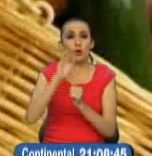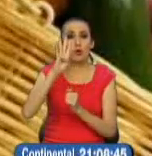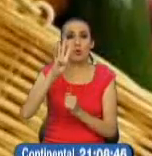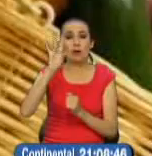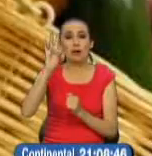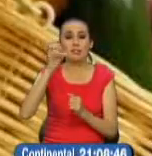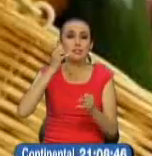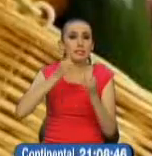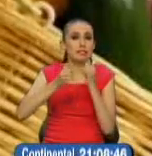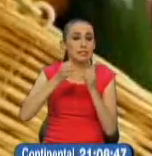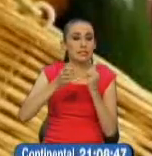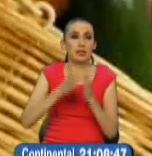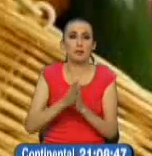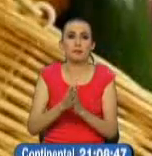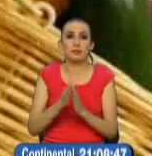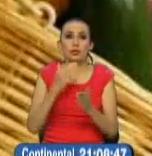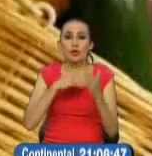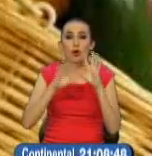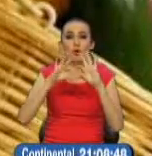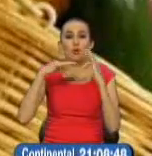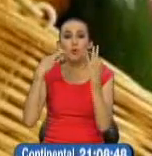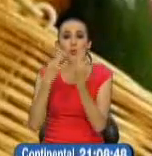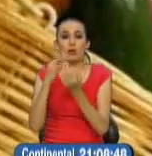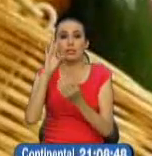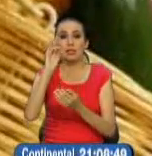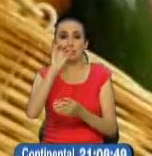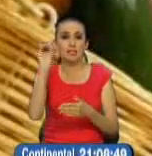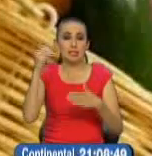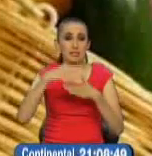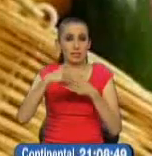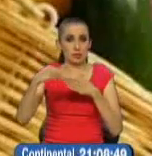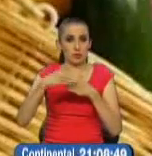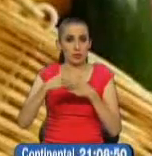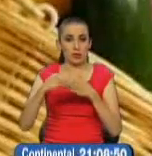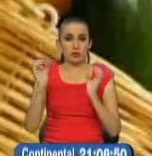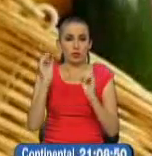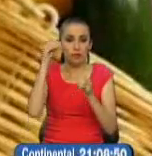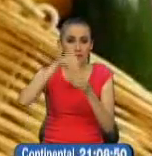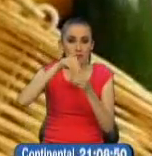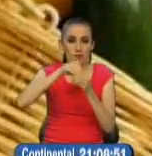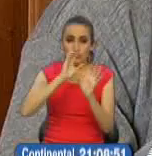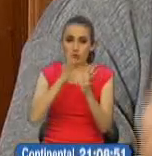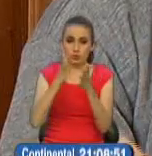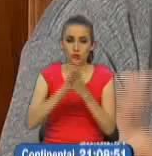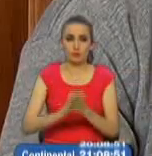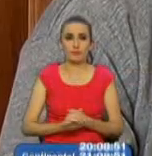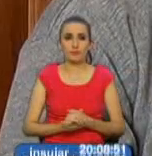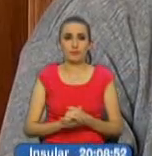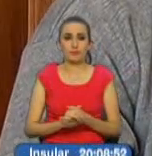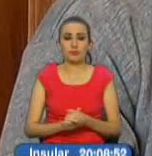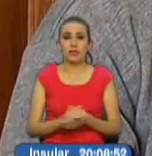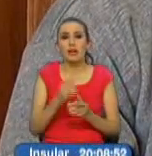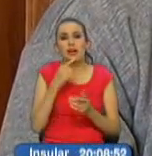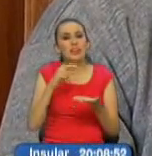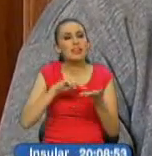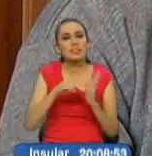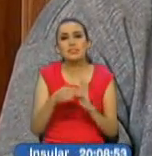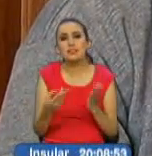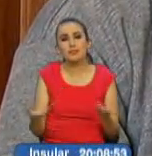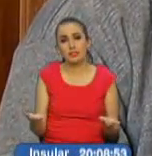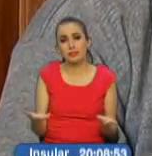$707.47, mientras que el ingreso promedio de una familia fue de $700 sin incluir fondos de reserva. Lo que estamos diciendo es